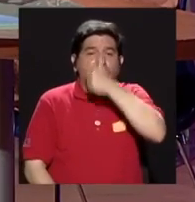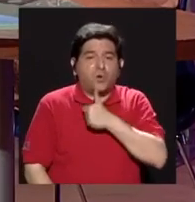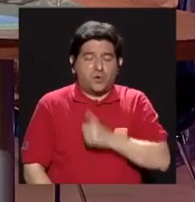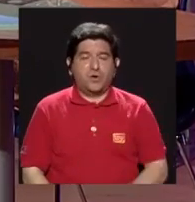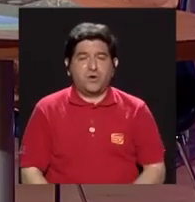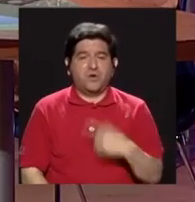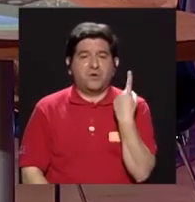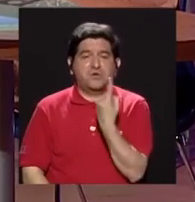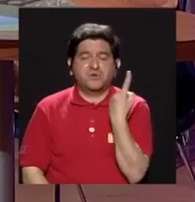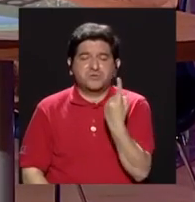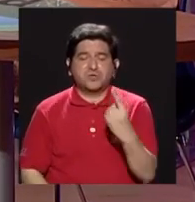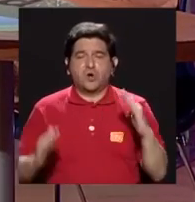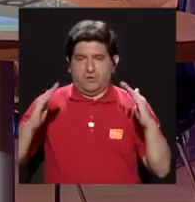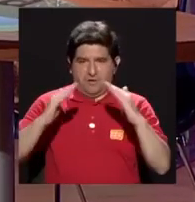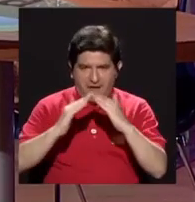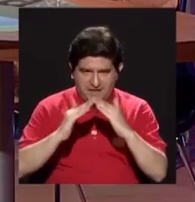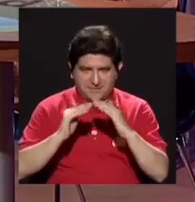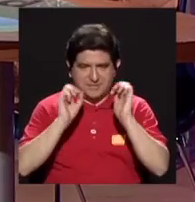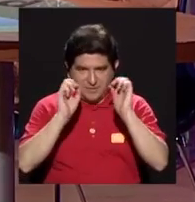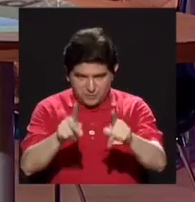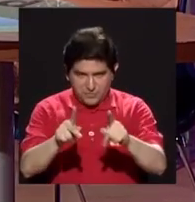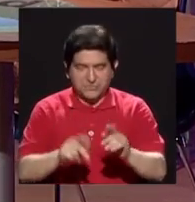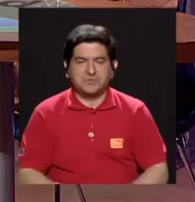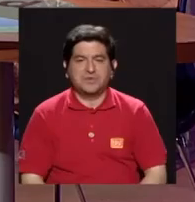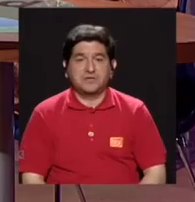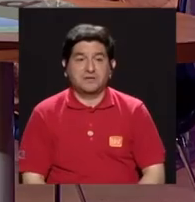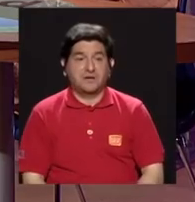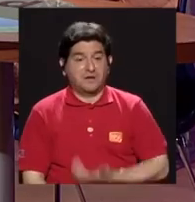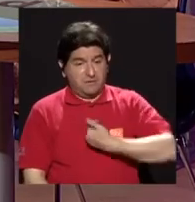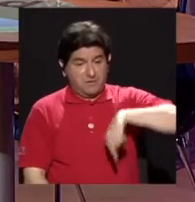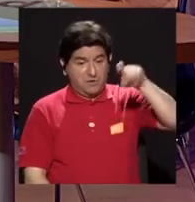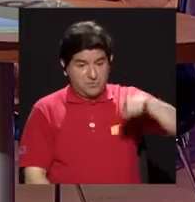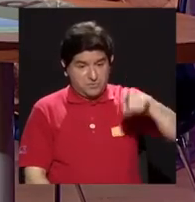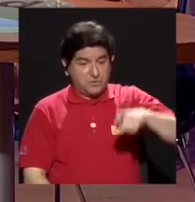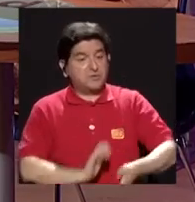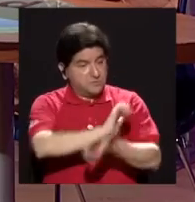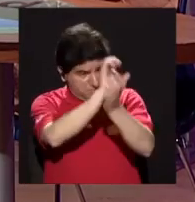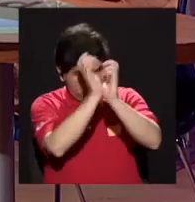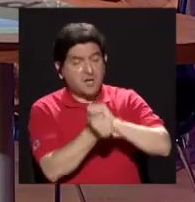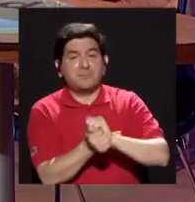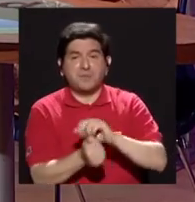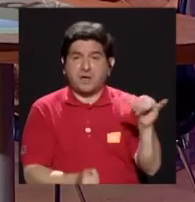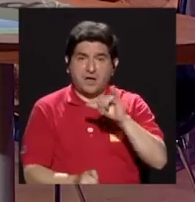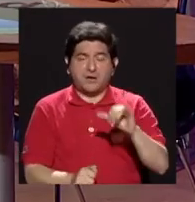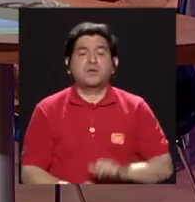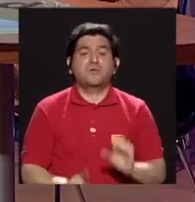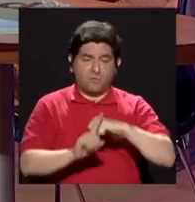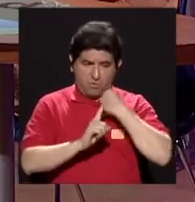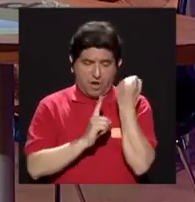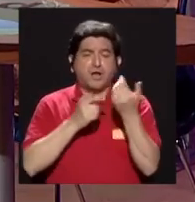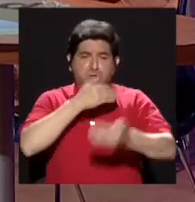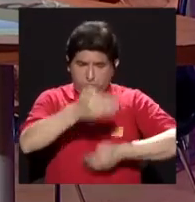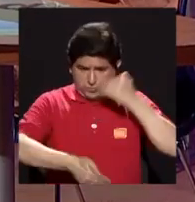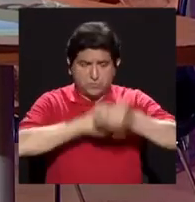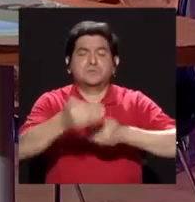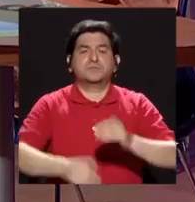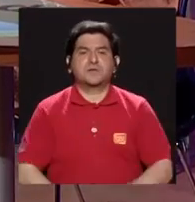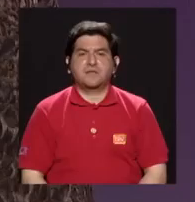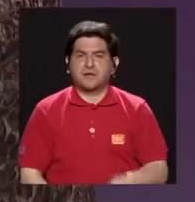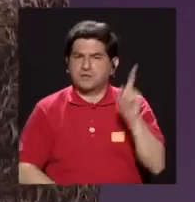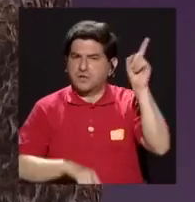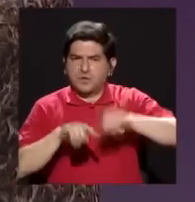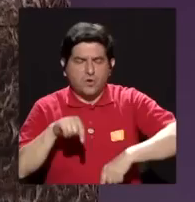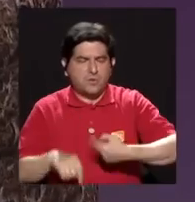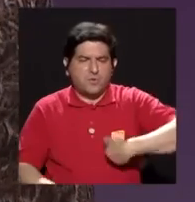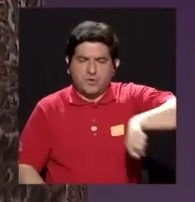desde lo doméstico y demás y claro hay que venir lo hay que venir lo cambiando como ha venido cambiando la sociedad porque no podemos dejar de